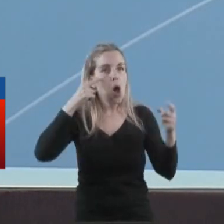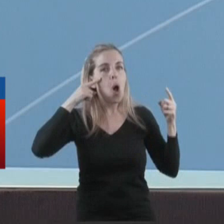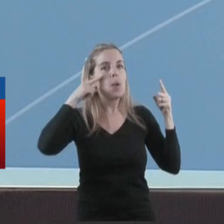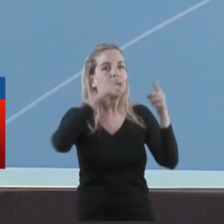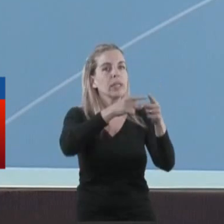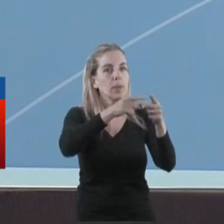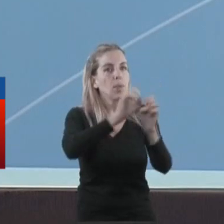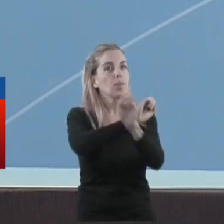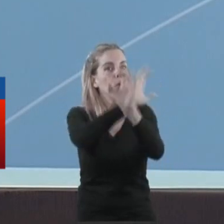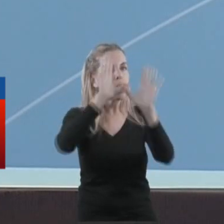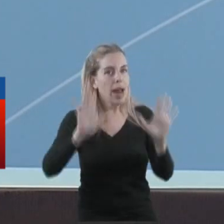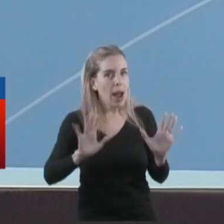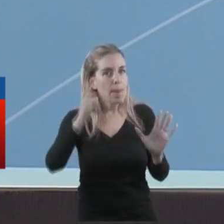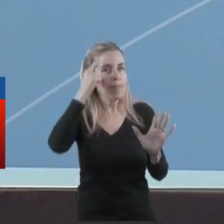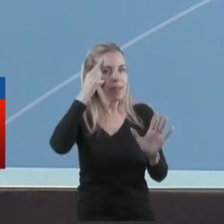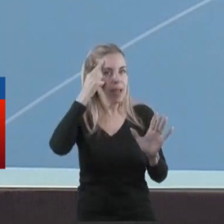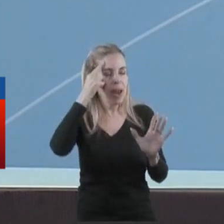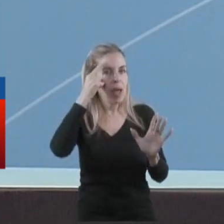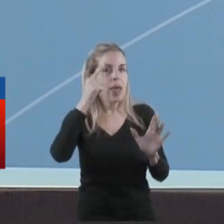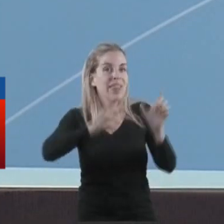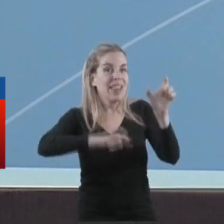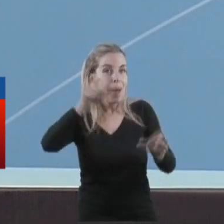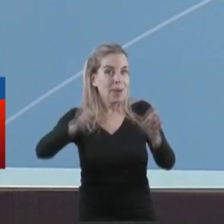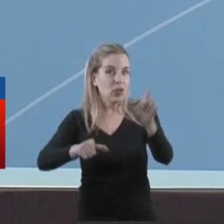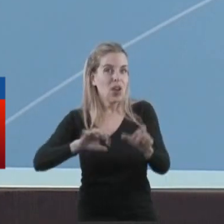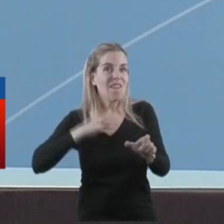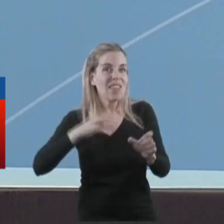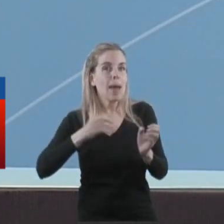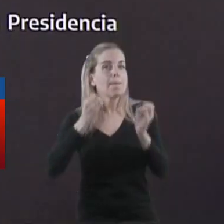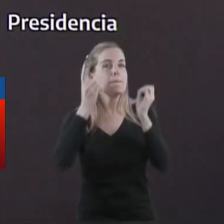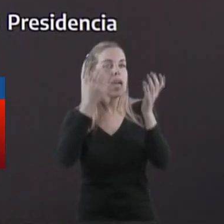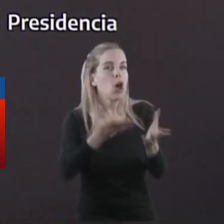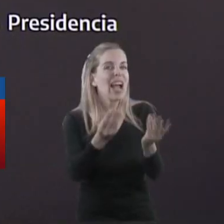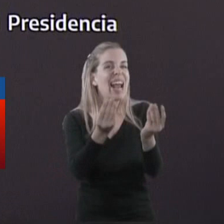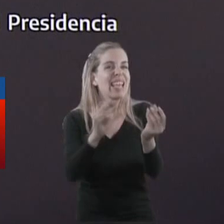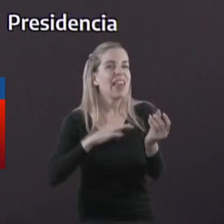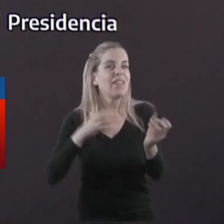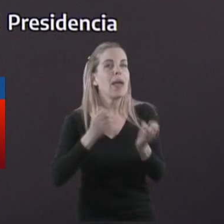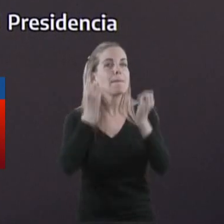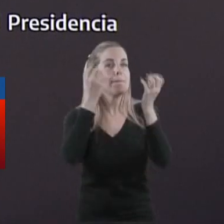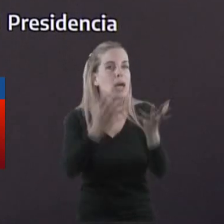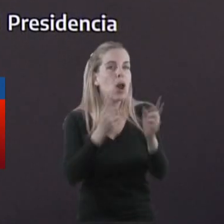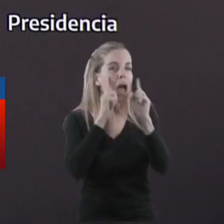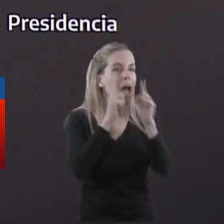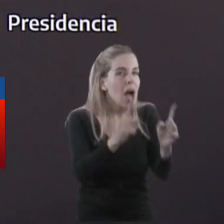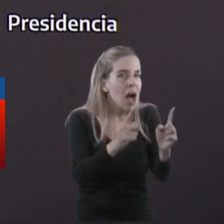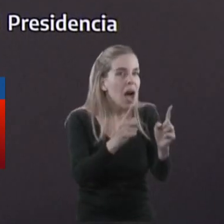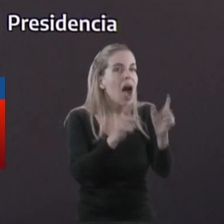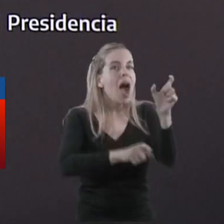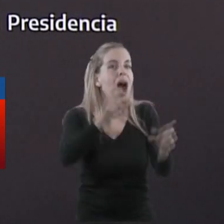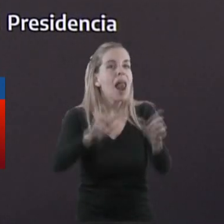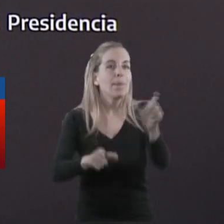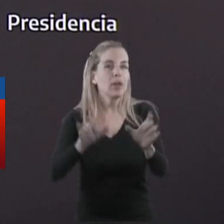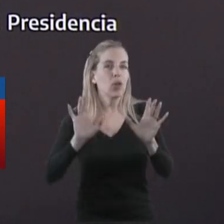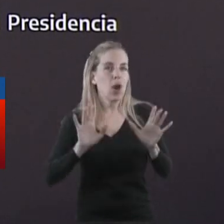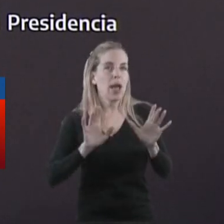es cómo podemos mejorarle la vida a la gente. Escuchando, el escuchar es muy importante, y el adaptarse